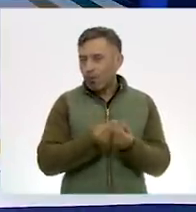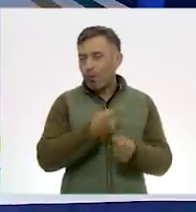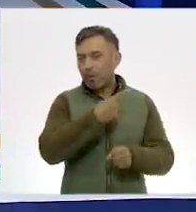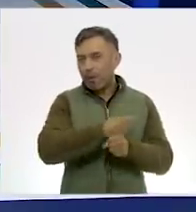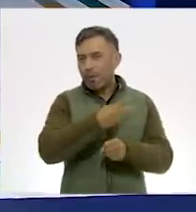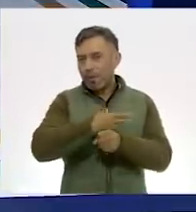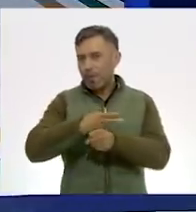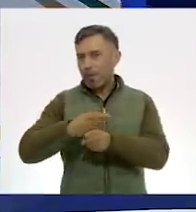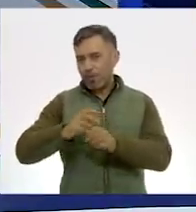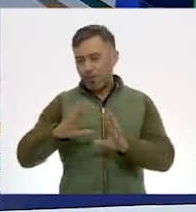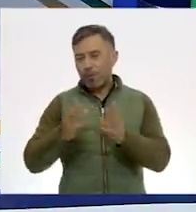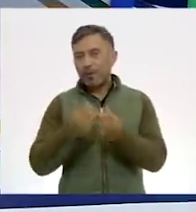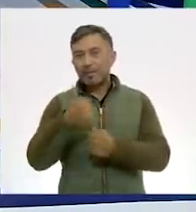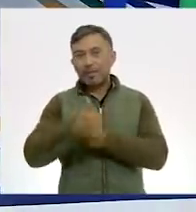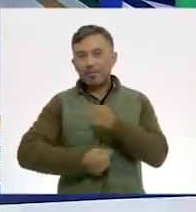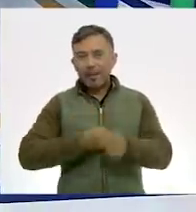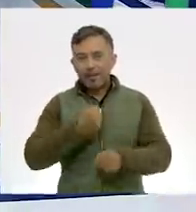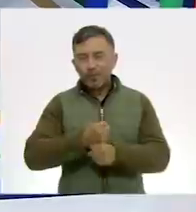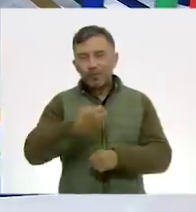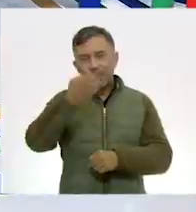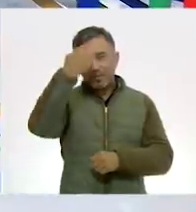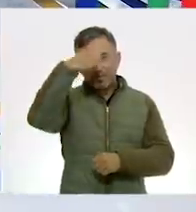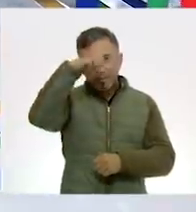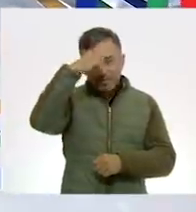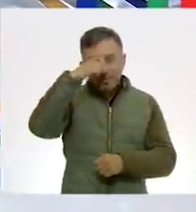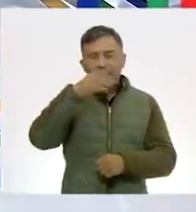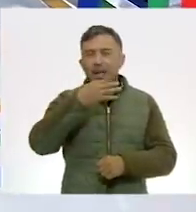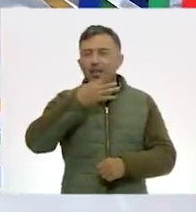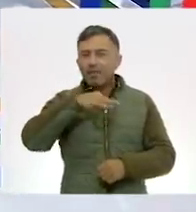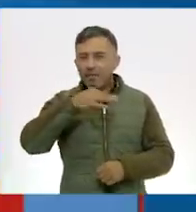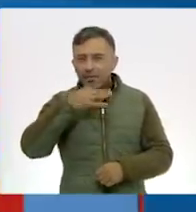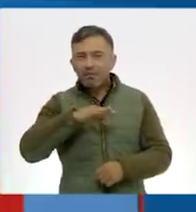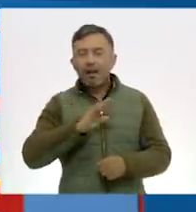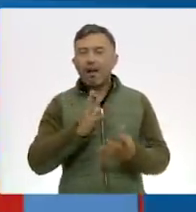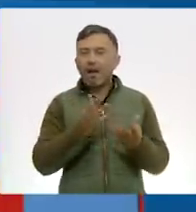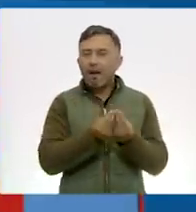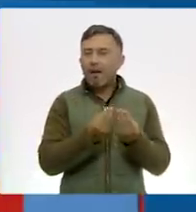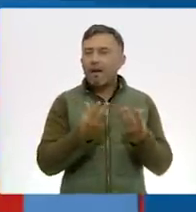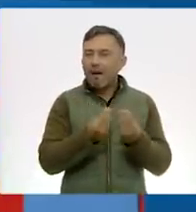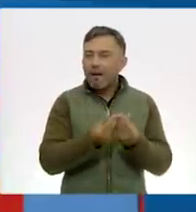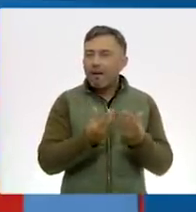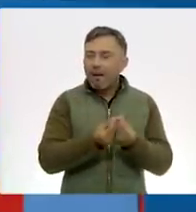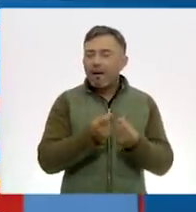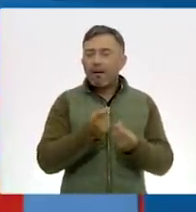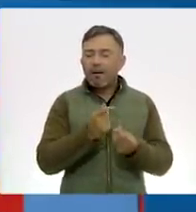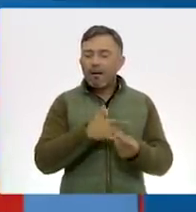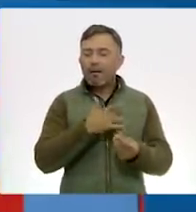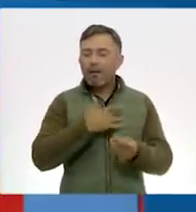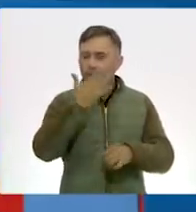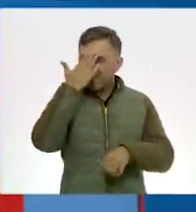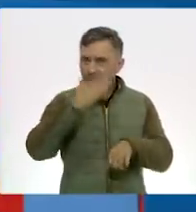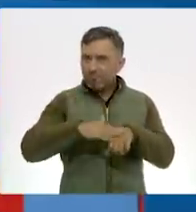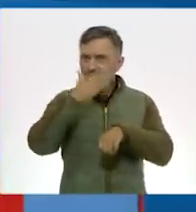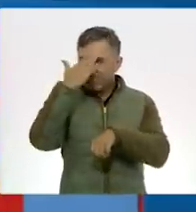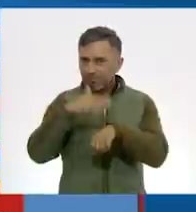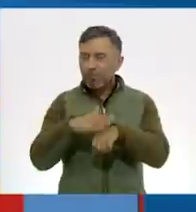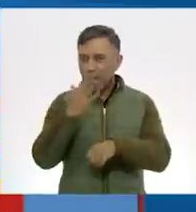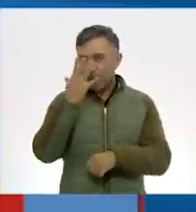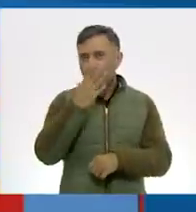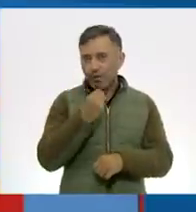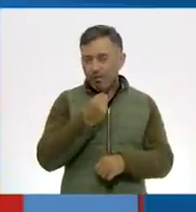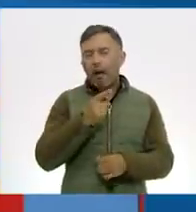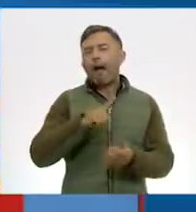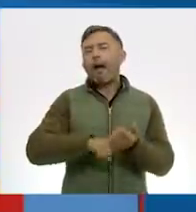experiencias, celebraciones, festivales. Y eso también es muy bonito, porque tenemos inclusive fotografías, entonces de